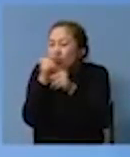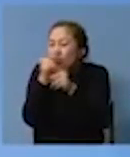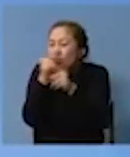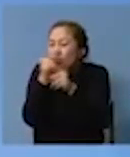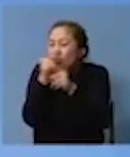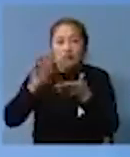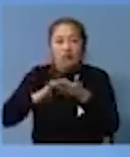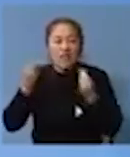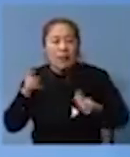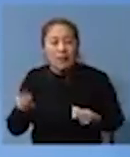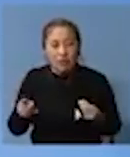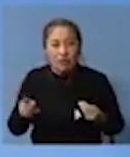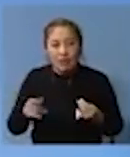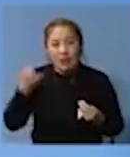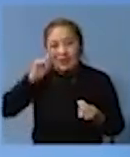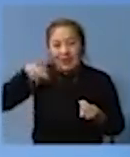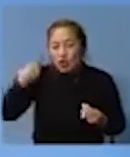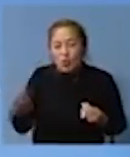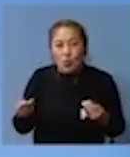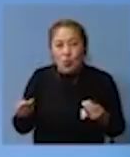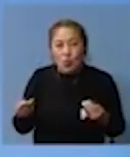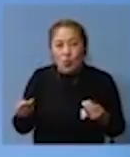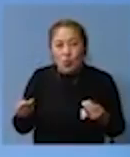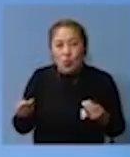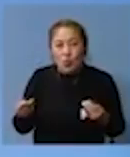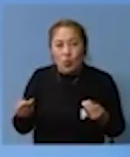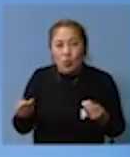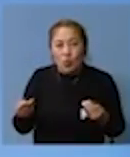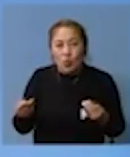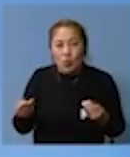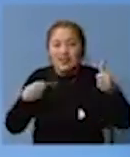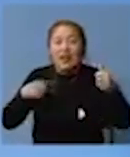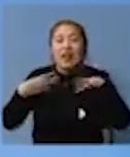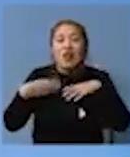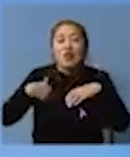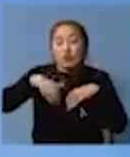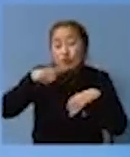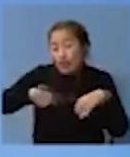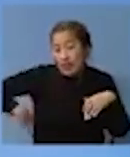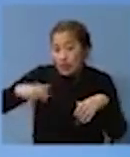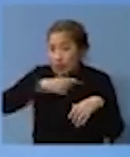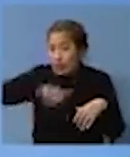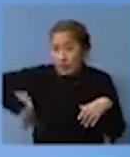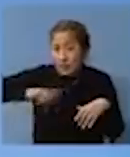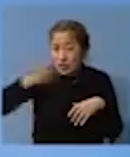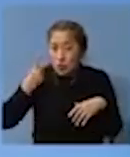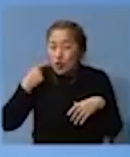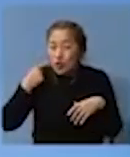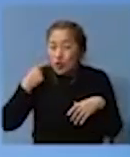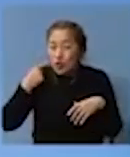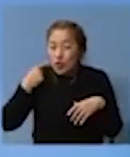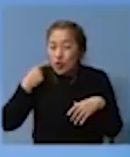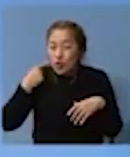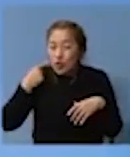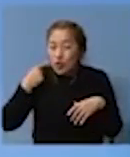hipótesis a lo que había generado esa separación, esa disolución. Algunos dijeron esa traición, la